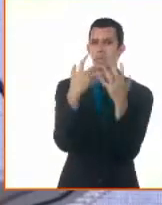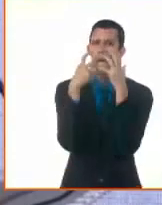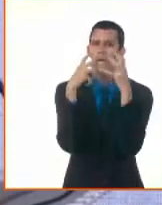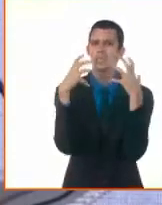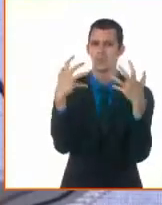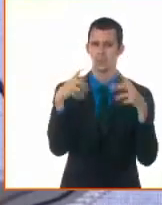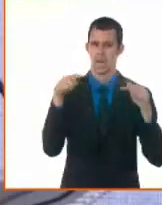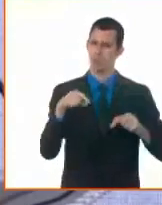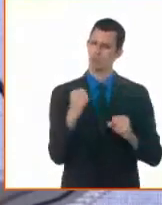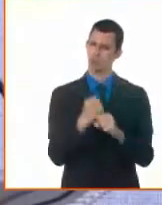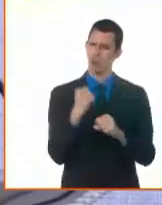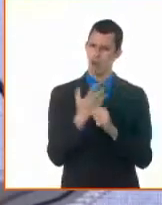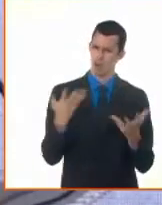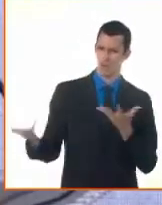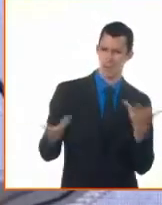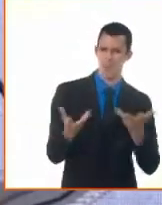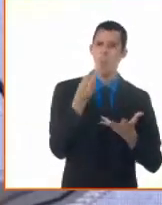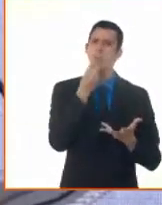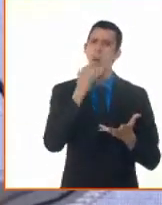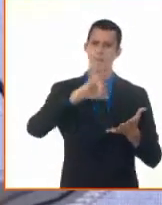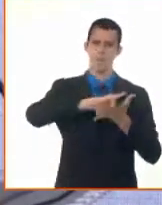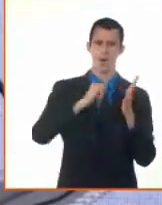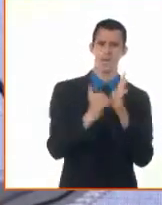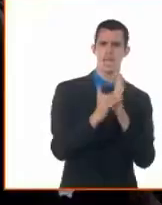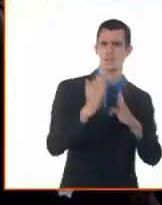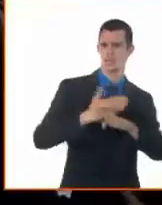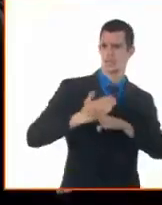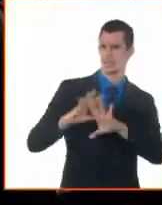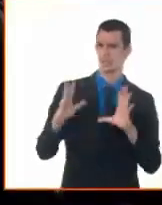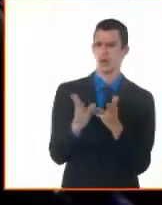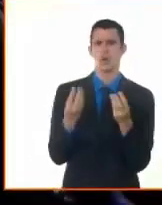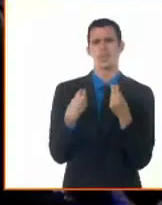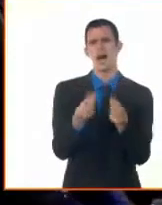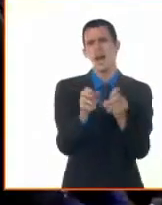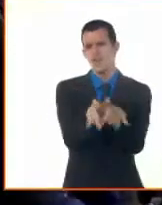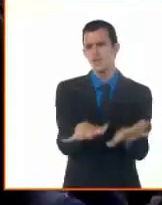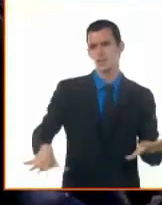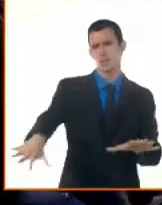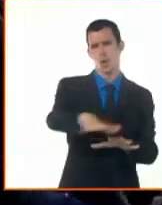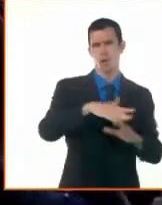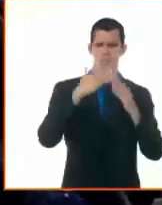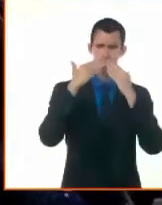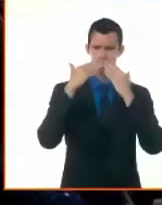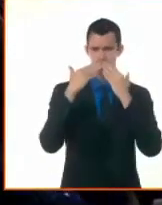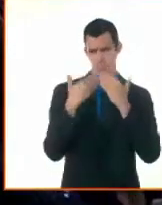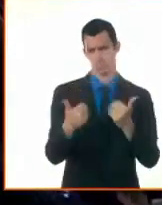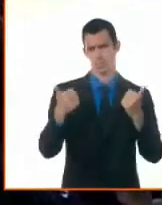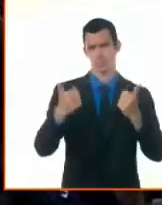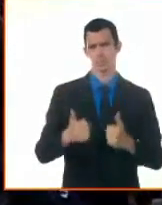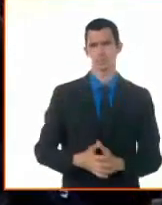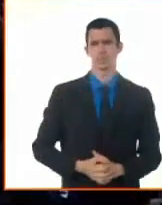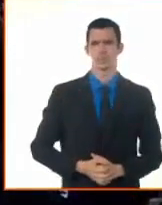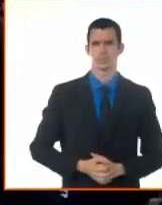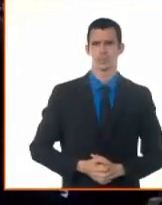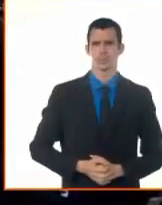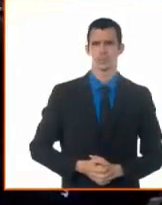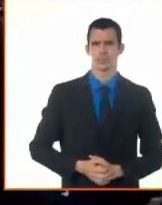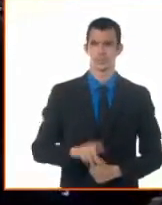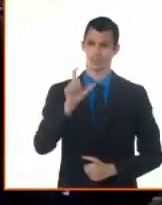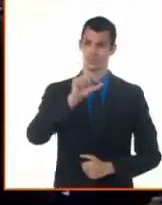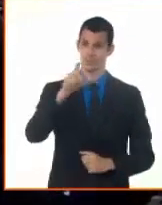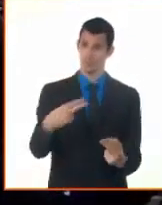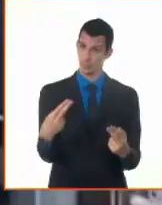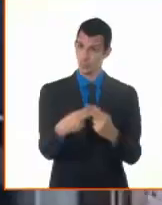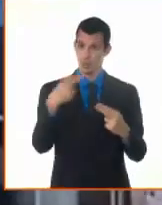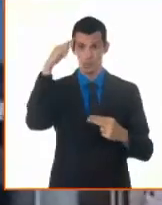en acción planes que incidan positivamente en nuestros pueblos durante el encuentro final de la Cumbre que se realizó en la